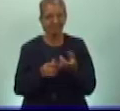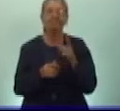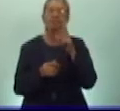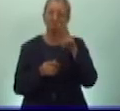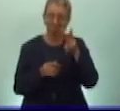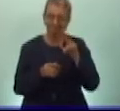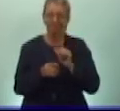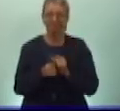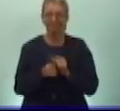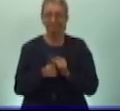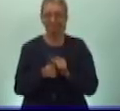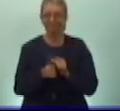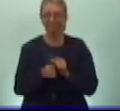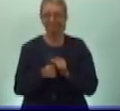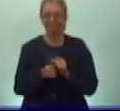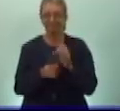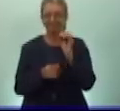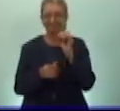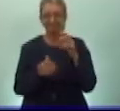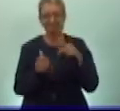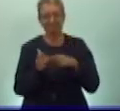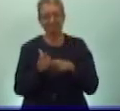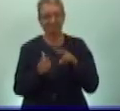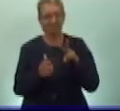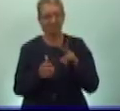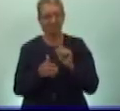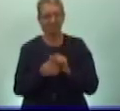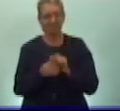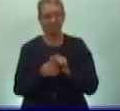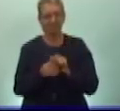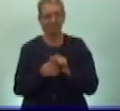Muy bien, 12. 0 por 2.